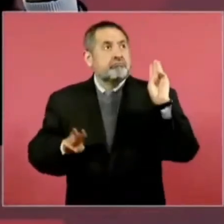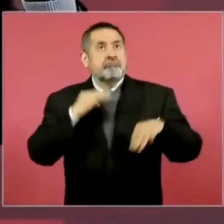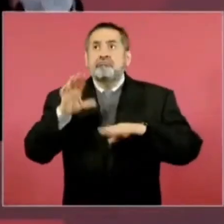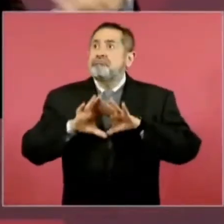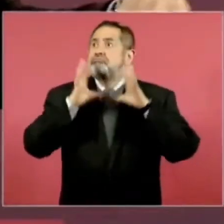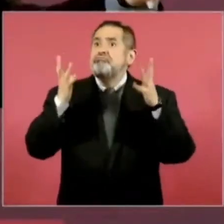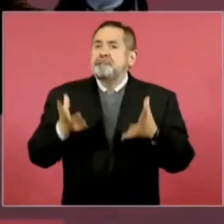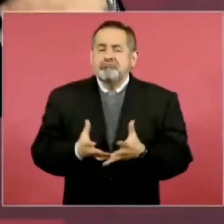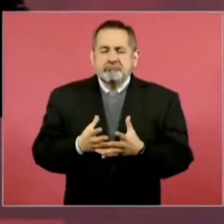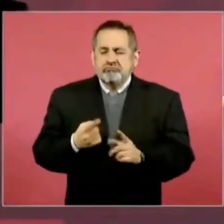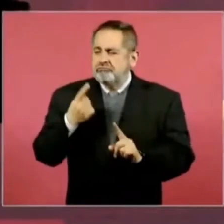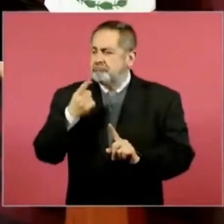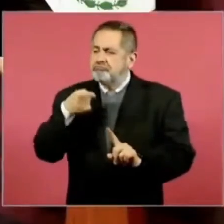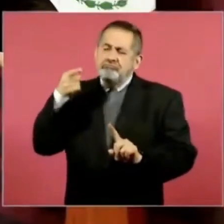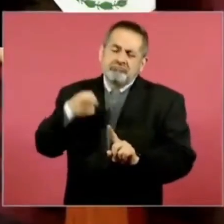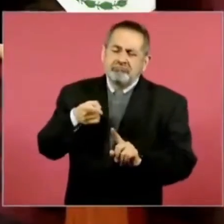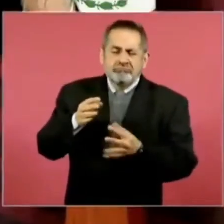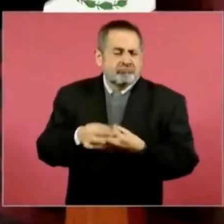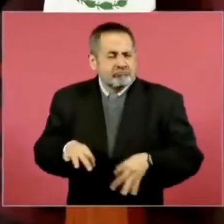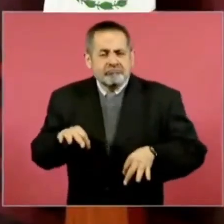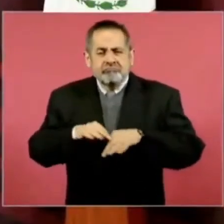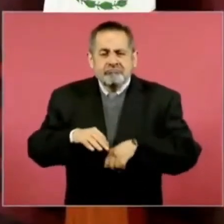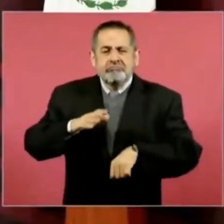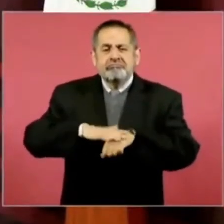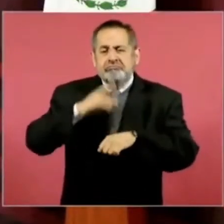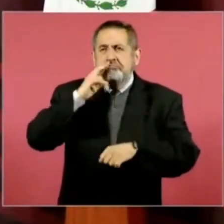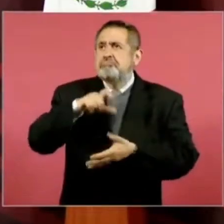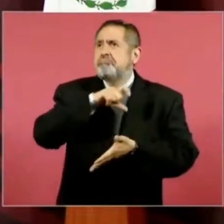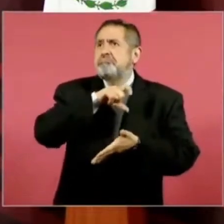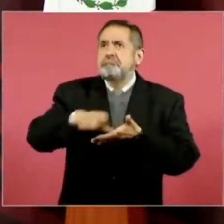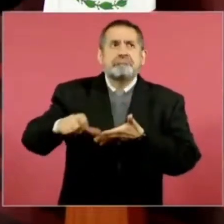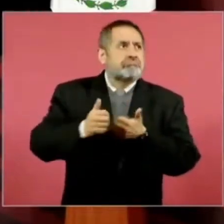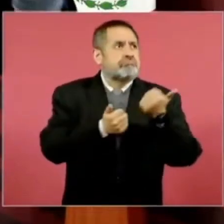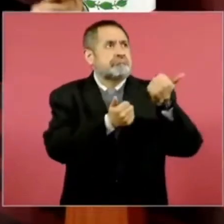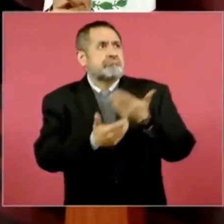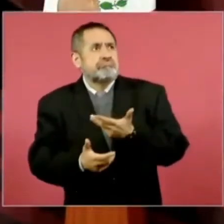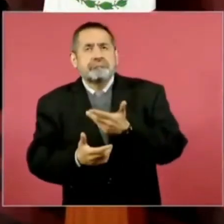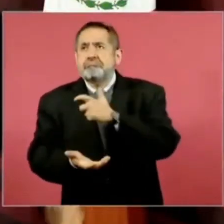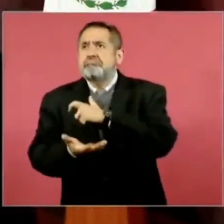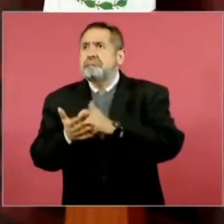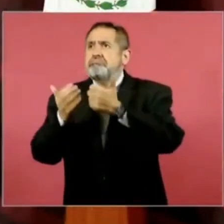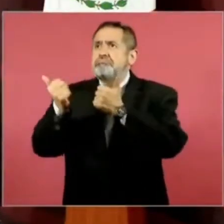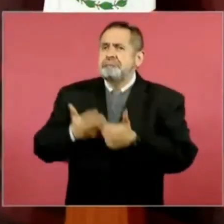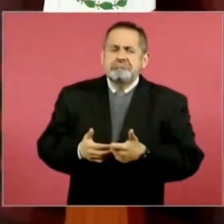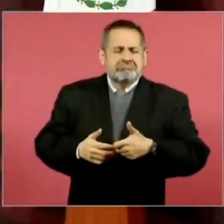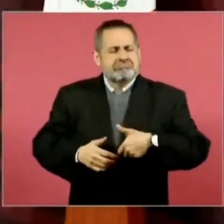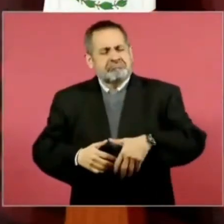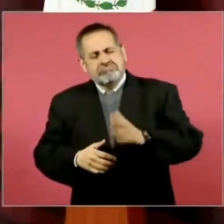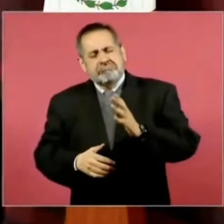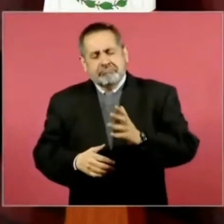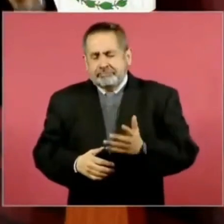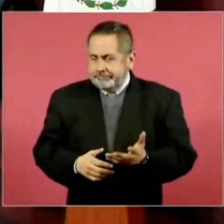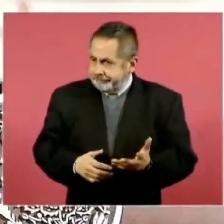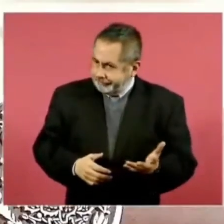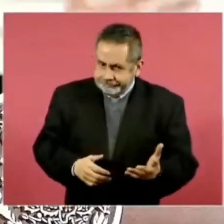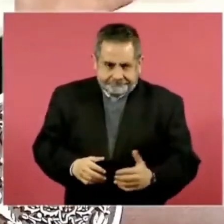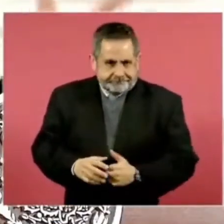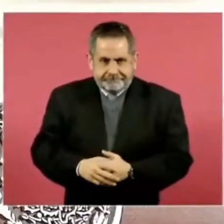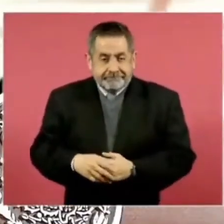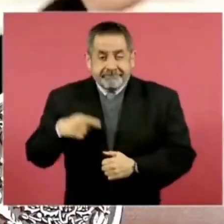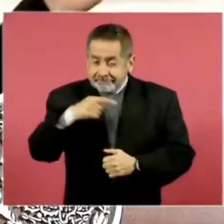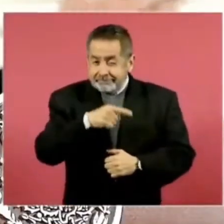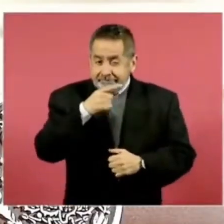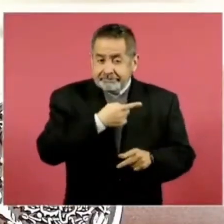globalizado lo que se necesitara se podía comprar en el extranjero. A partir de ahí